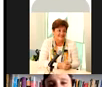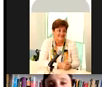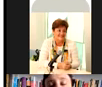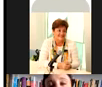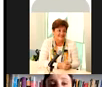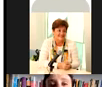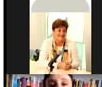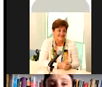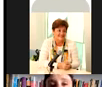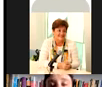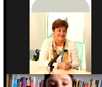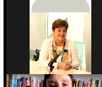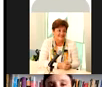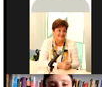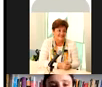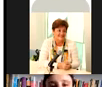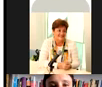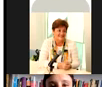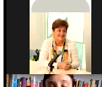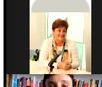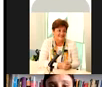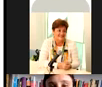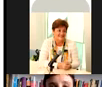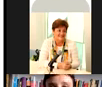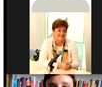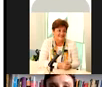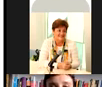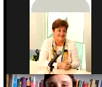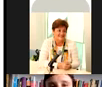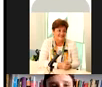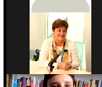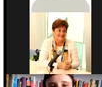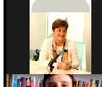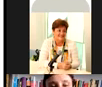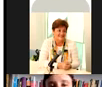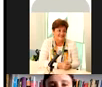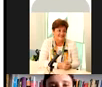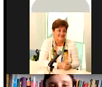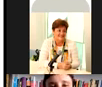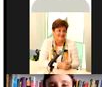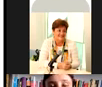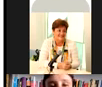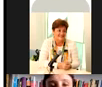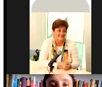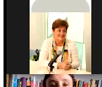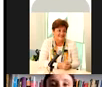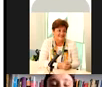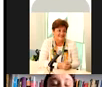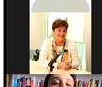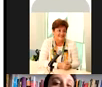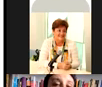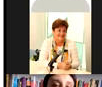correr de los años y más hacia la Edad Media se crearon instituciones, asilos, donde se les recluía, se les apartaba de la